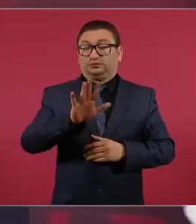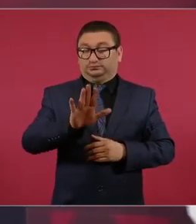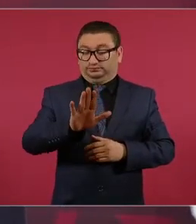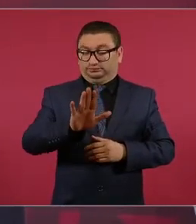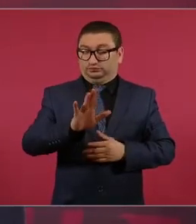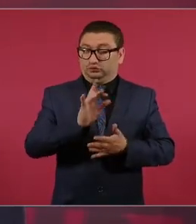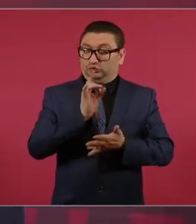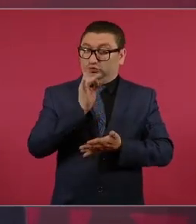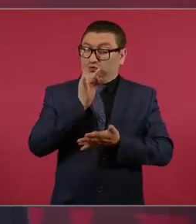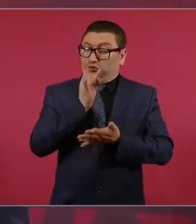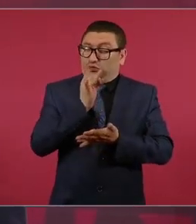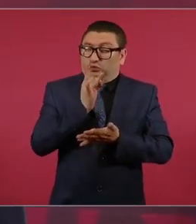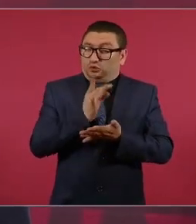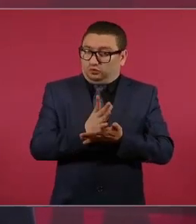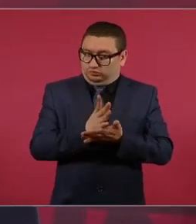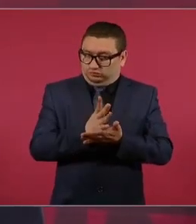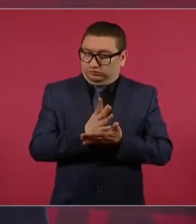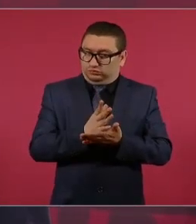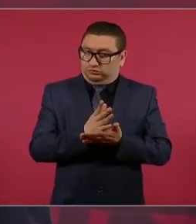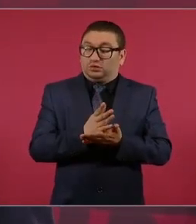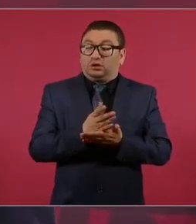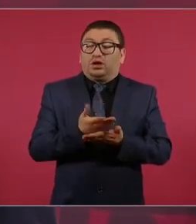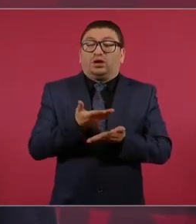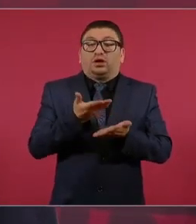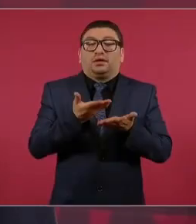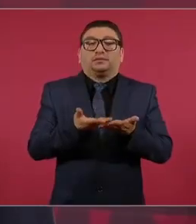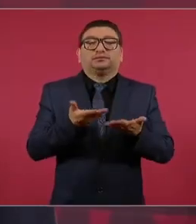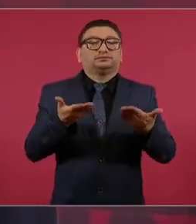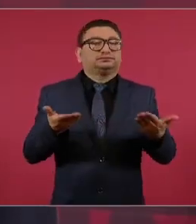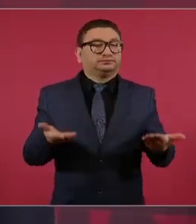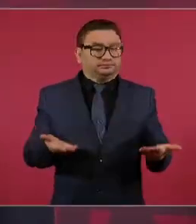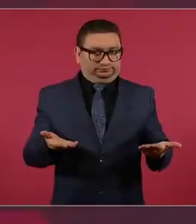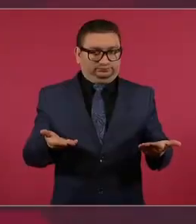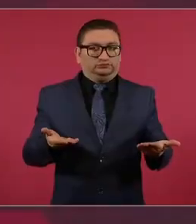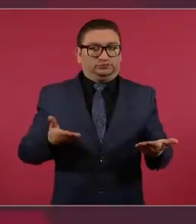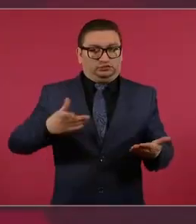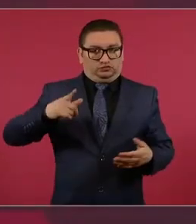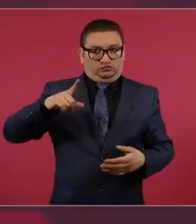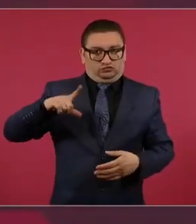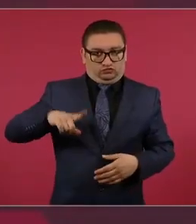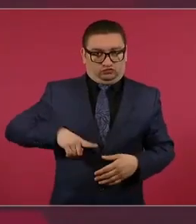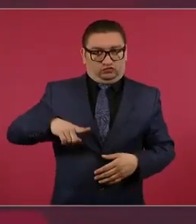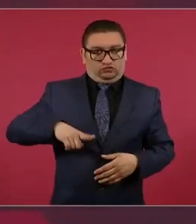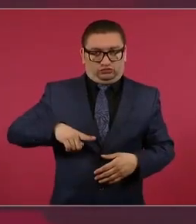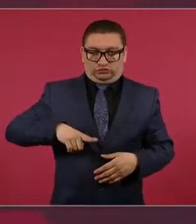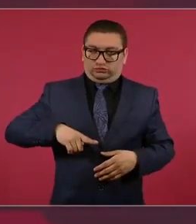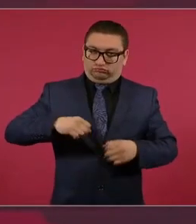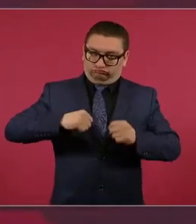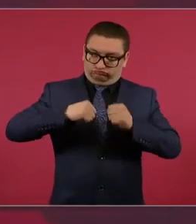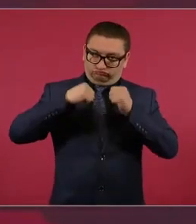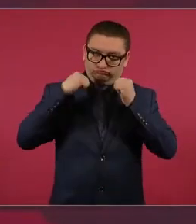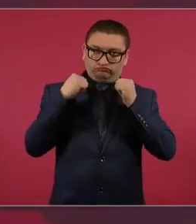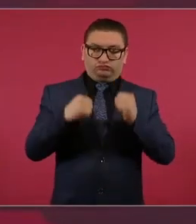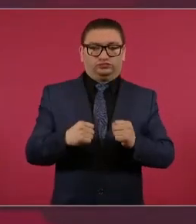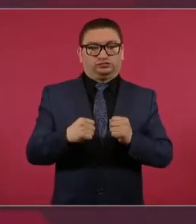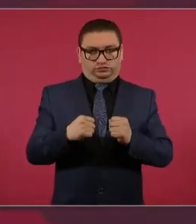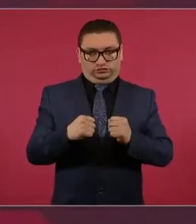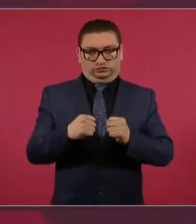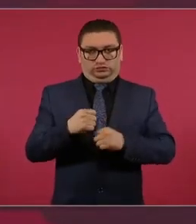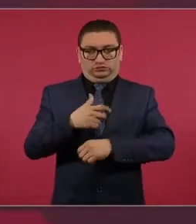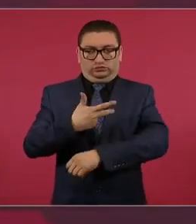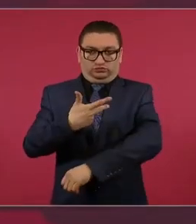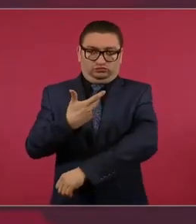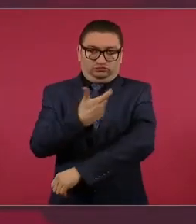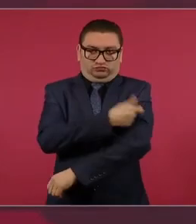solo que ahora el estado garantiza estas